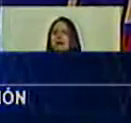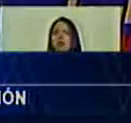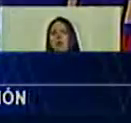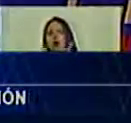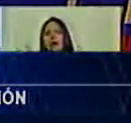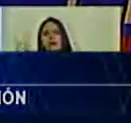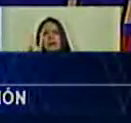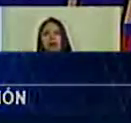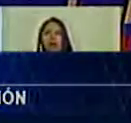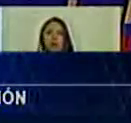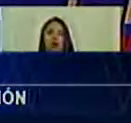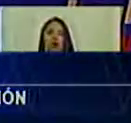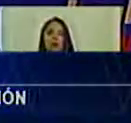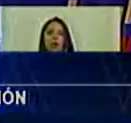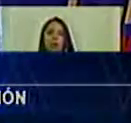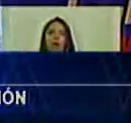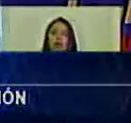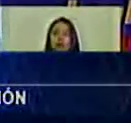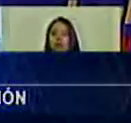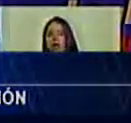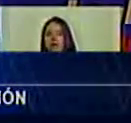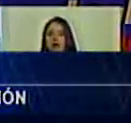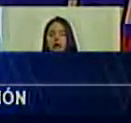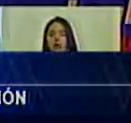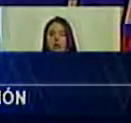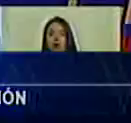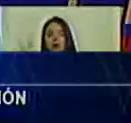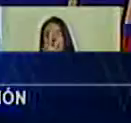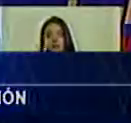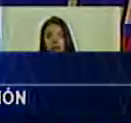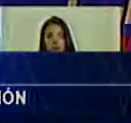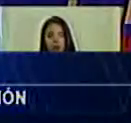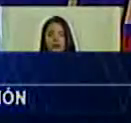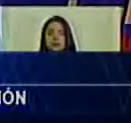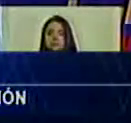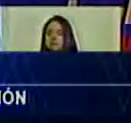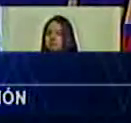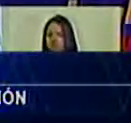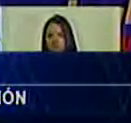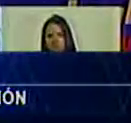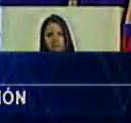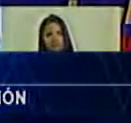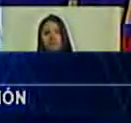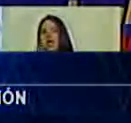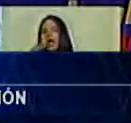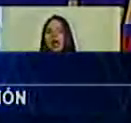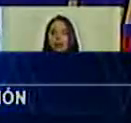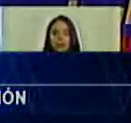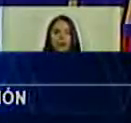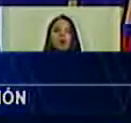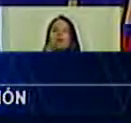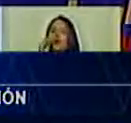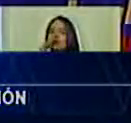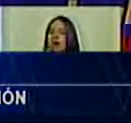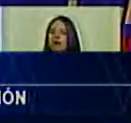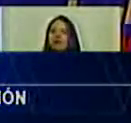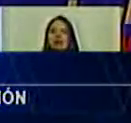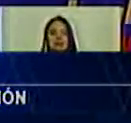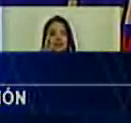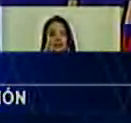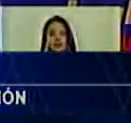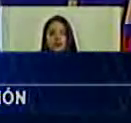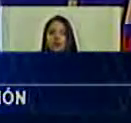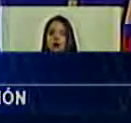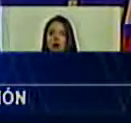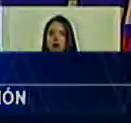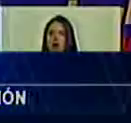venezolana, etcétera, etcétera, de debilidades en la democracia venezolana, etcétera, etcétera. Pues no, el pueblo les volvió a dar una lección. A